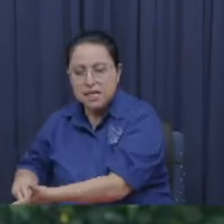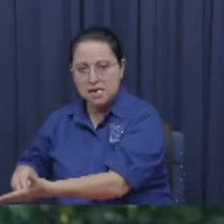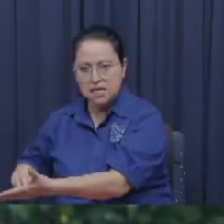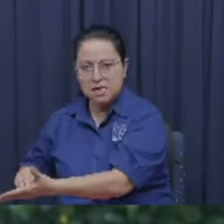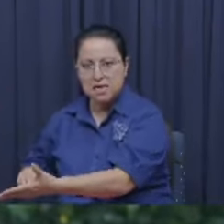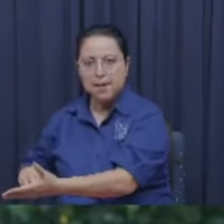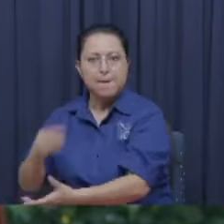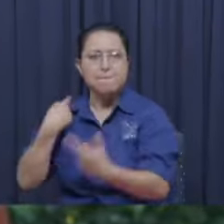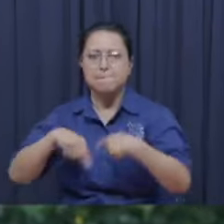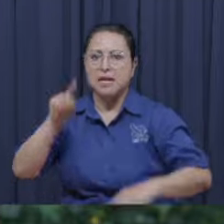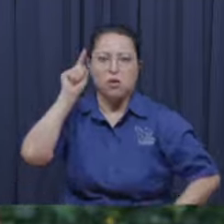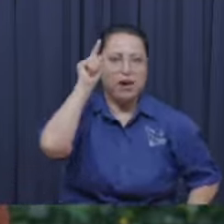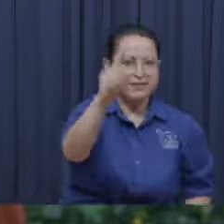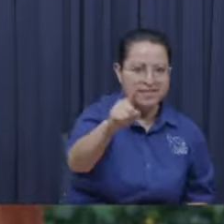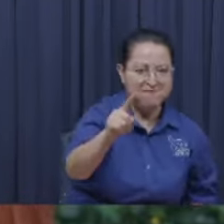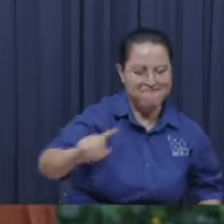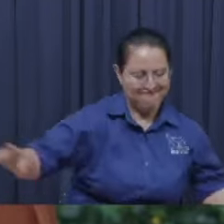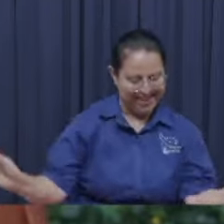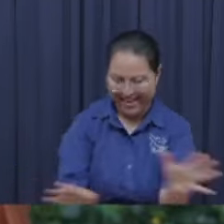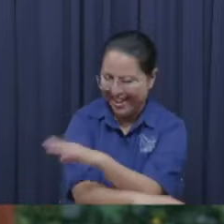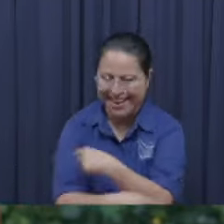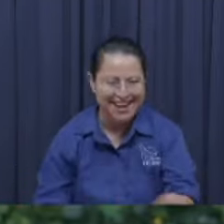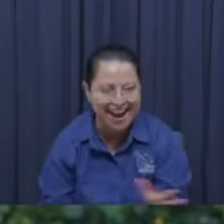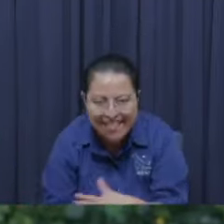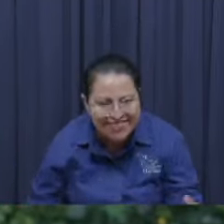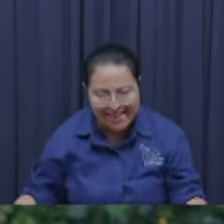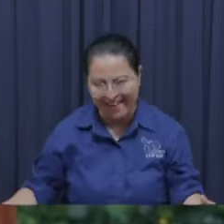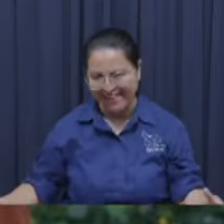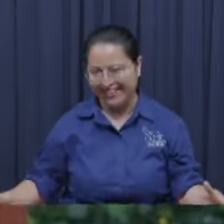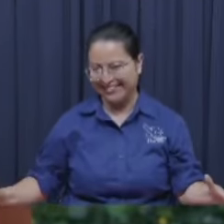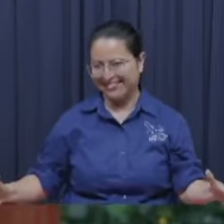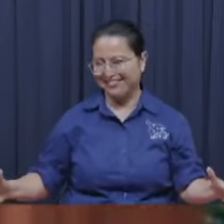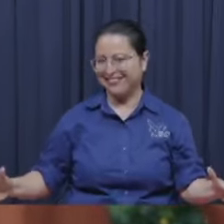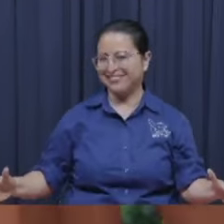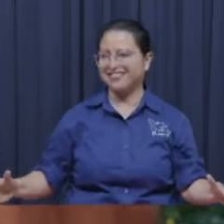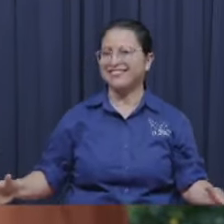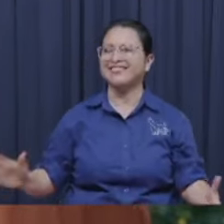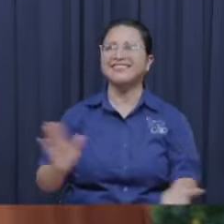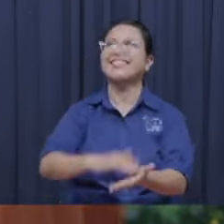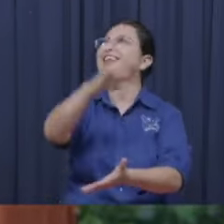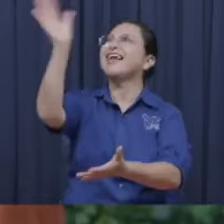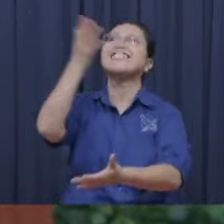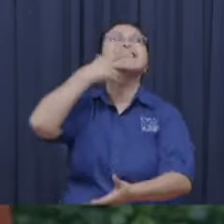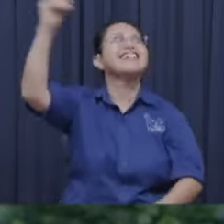amada, y aquellos que están bajo este tipo de administración. Bueno,